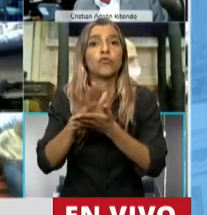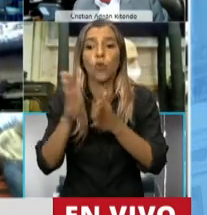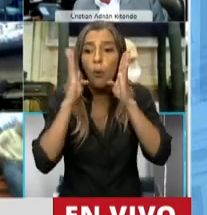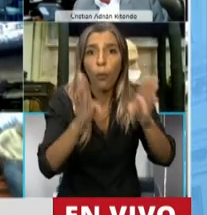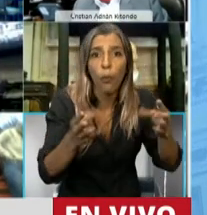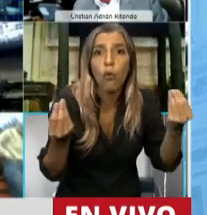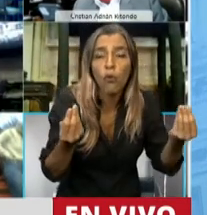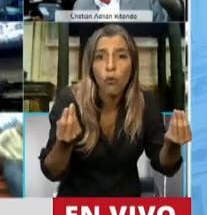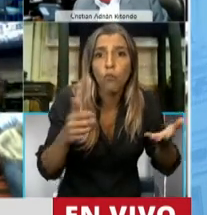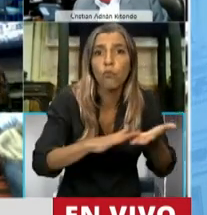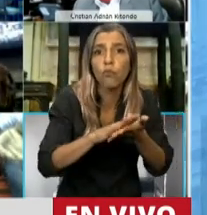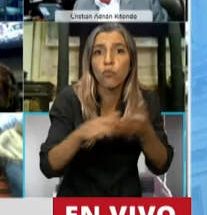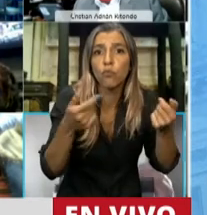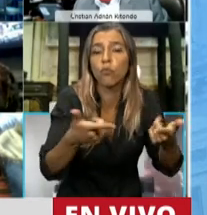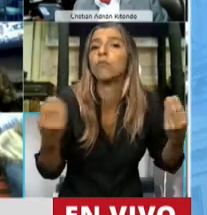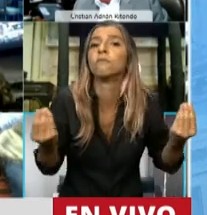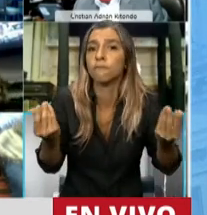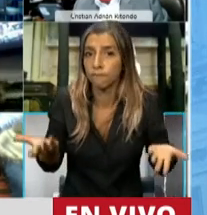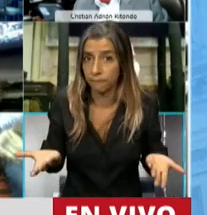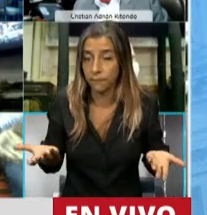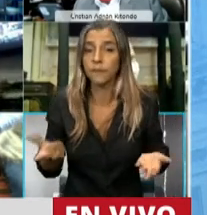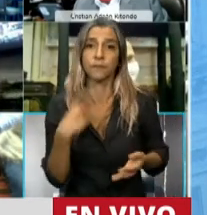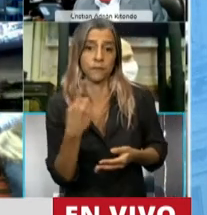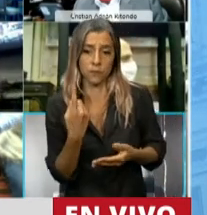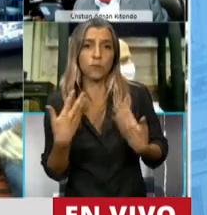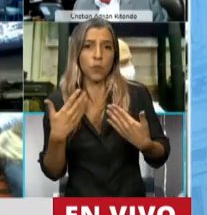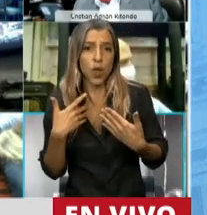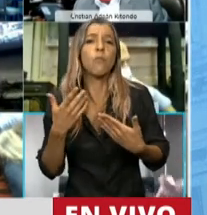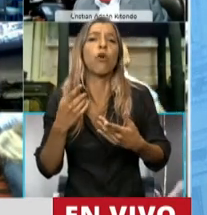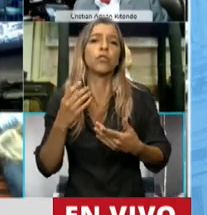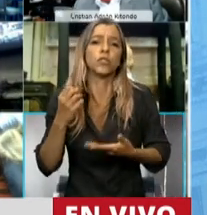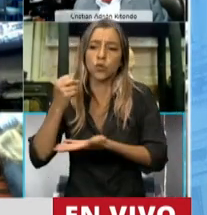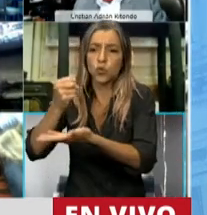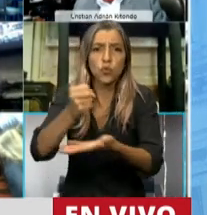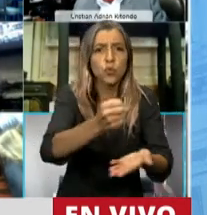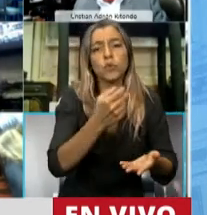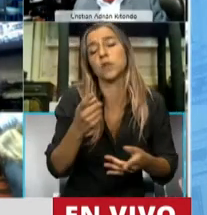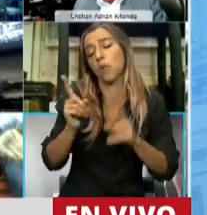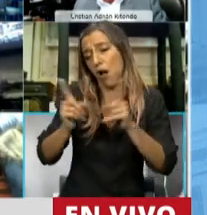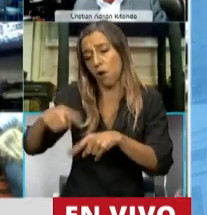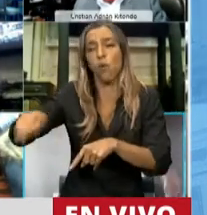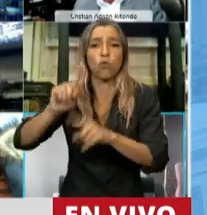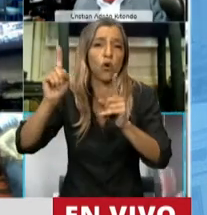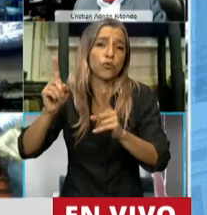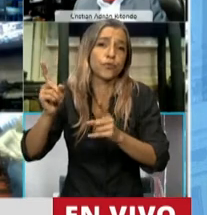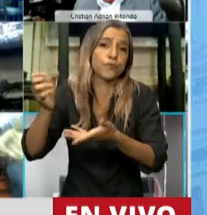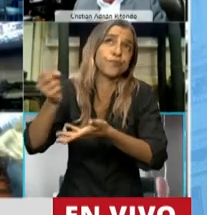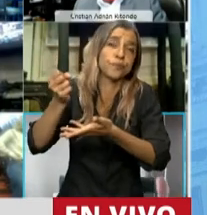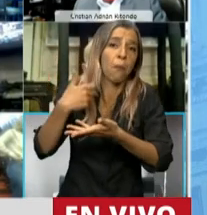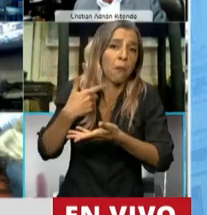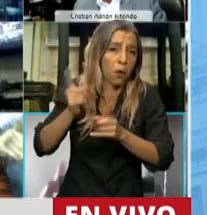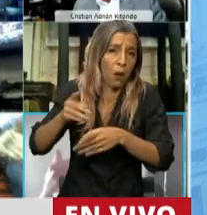¿verdad? Ya no se trata solamente de asistir económicamente a los jardines que hoy lograron sobrevivir con deudas enormes para